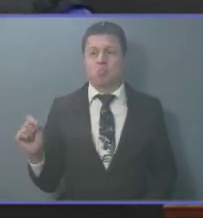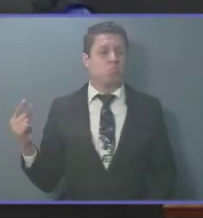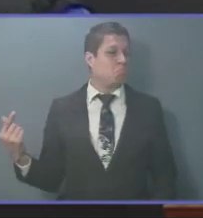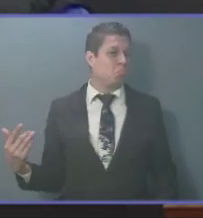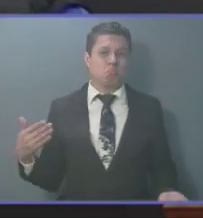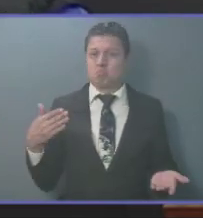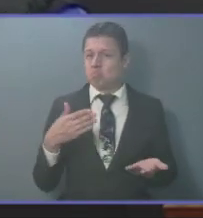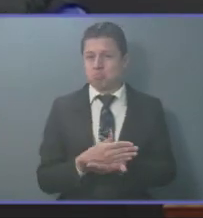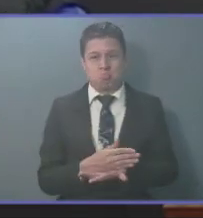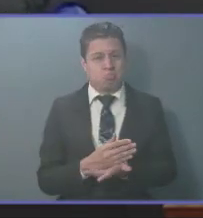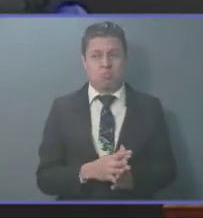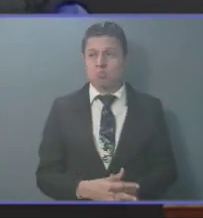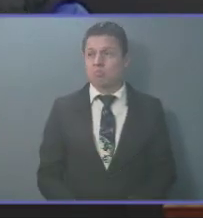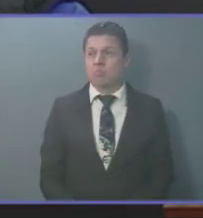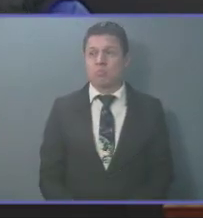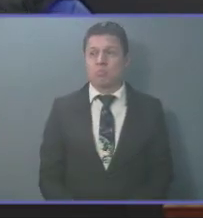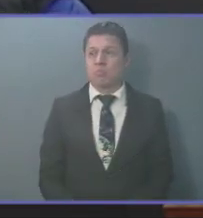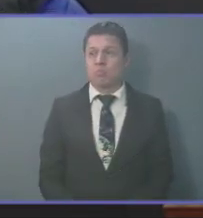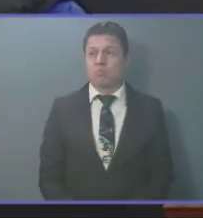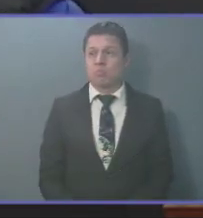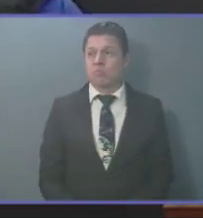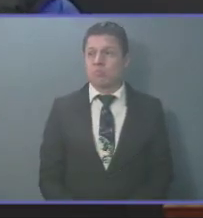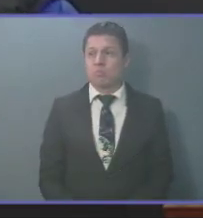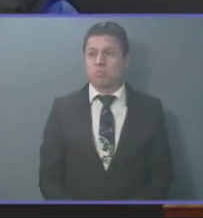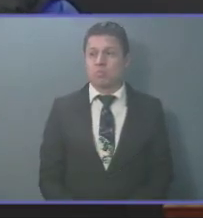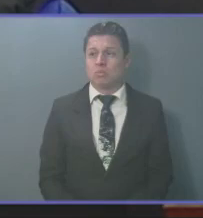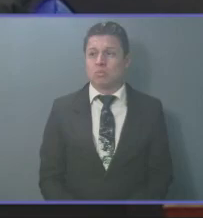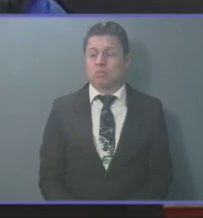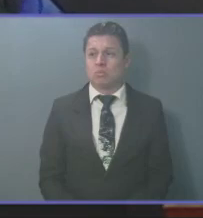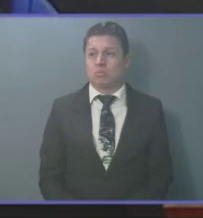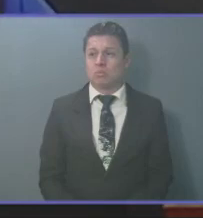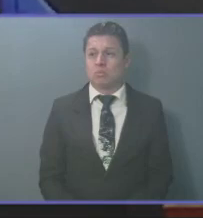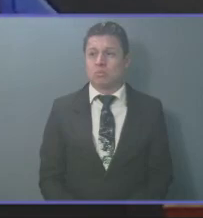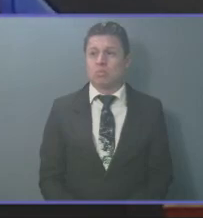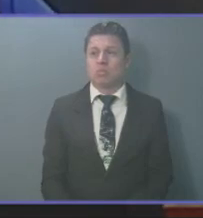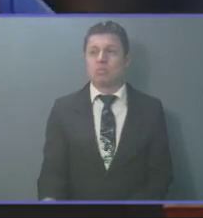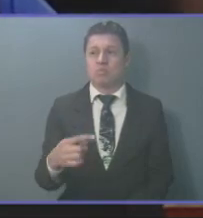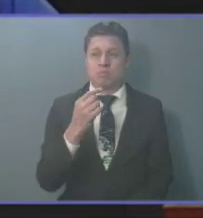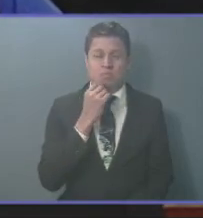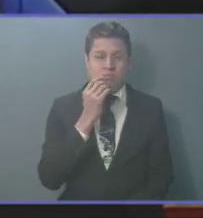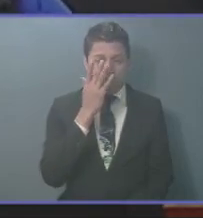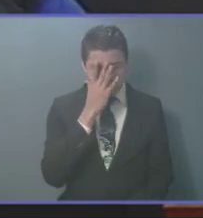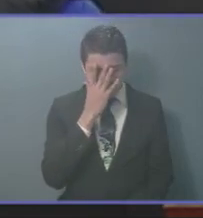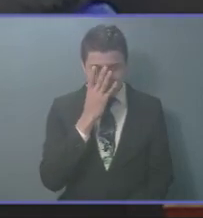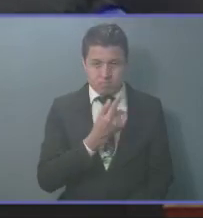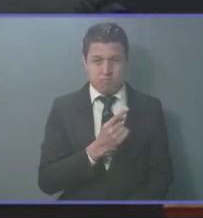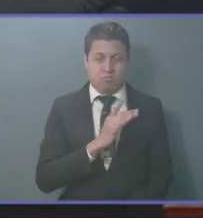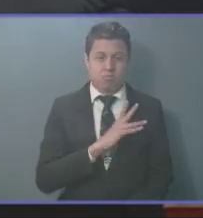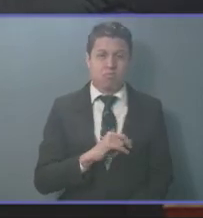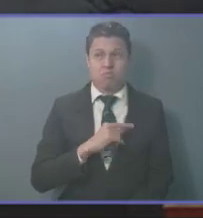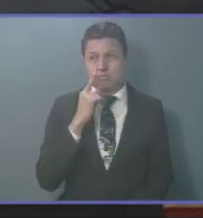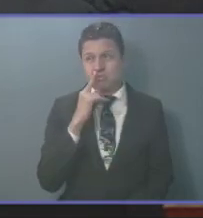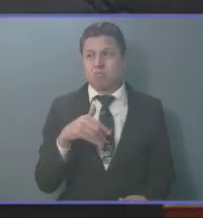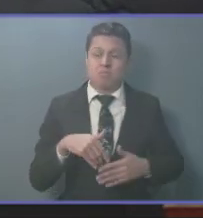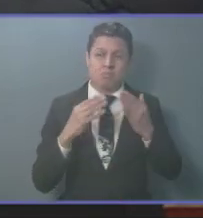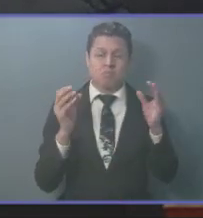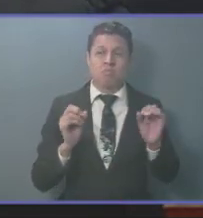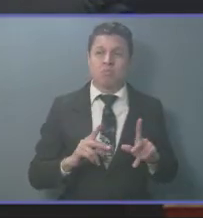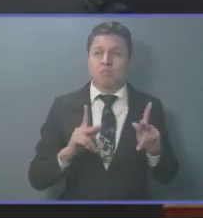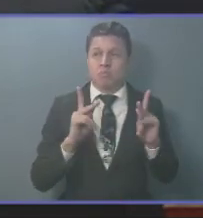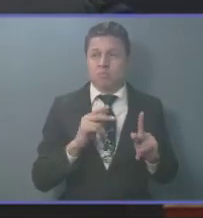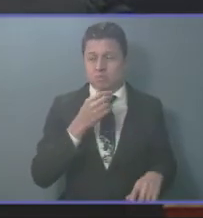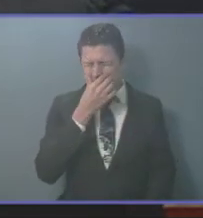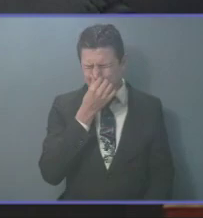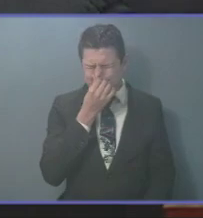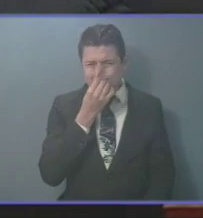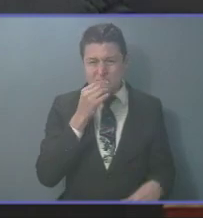hizo presente. Muy penosamente, los salvadoreños se quedaron sin la oportunidad